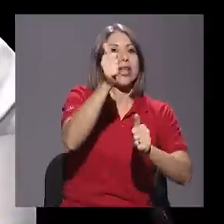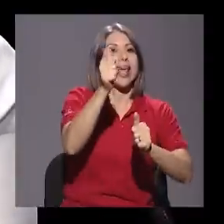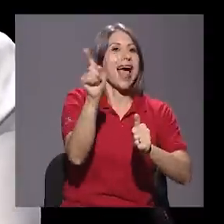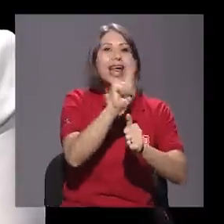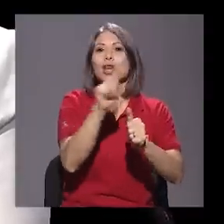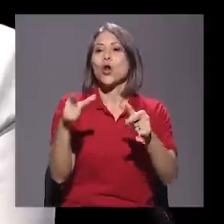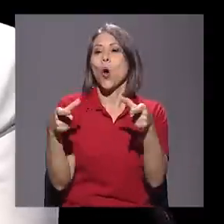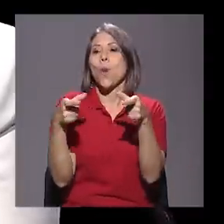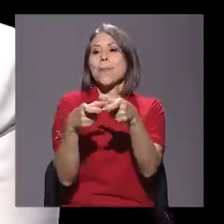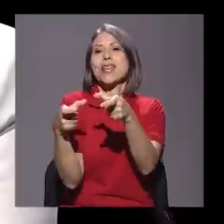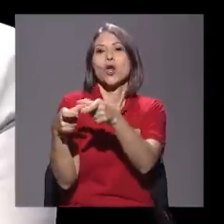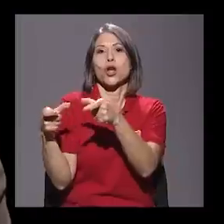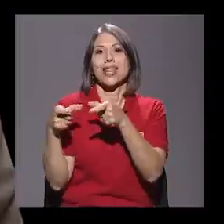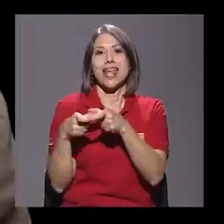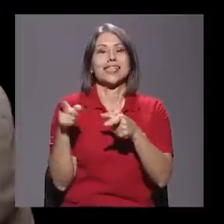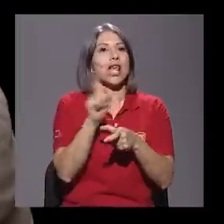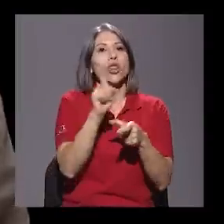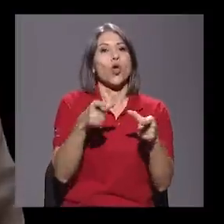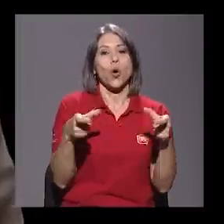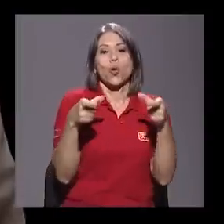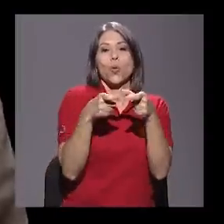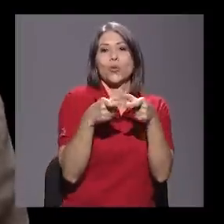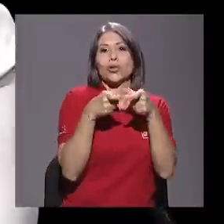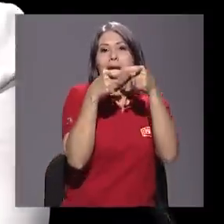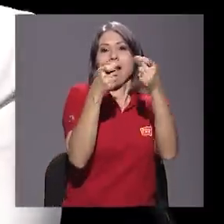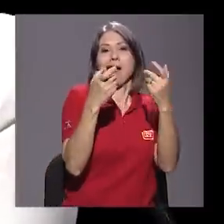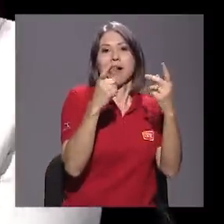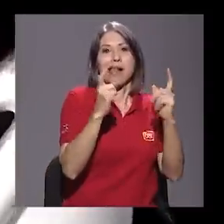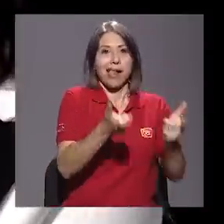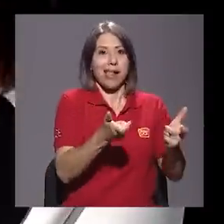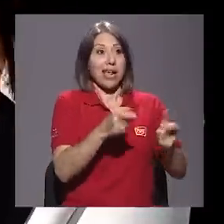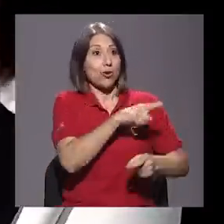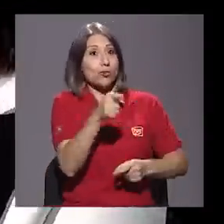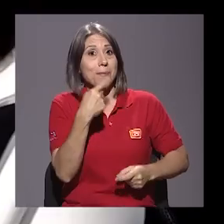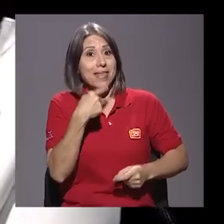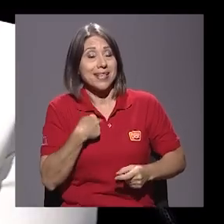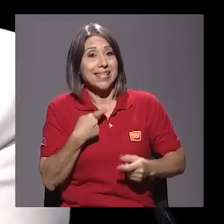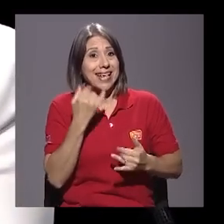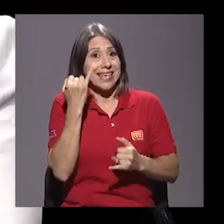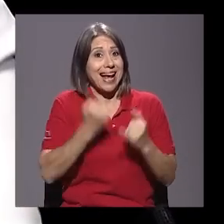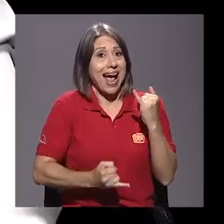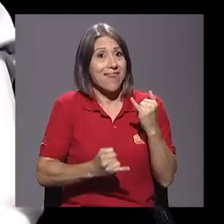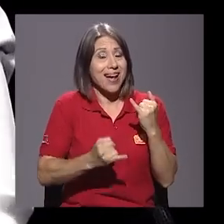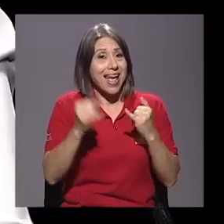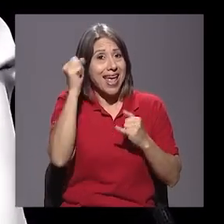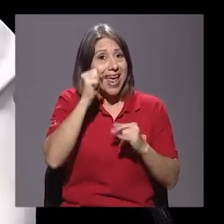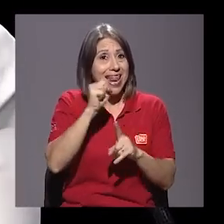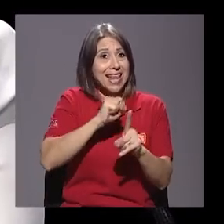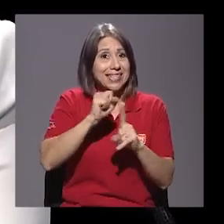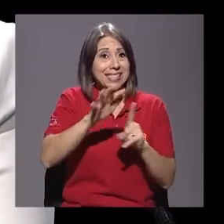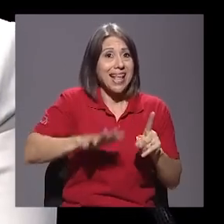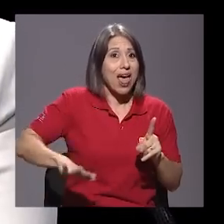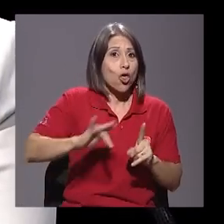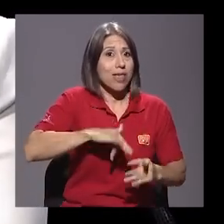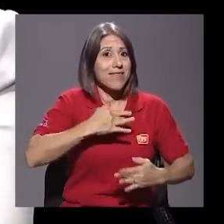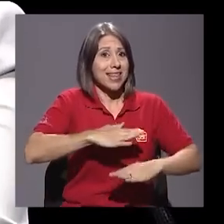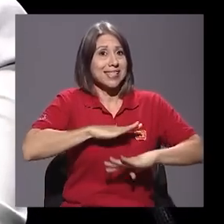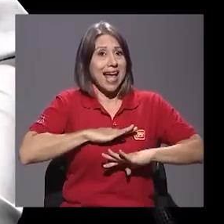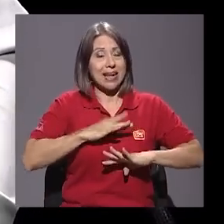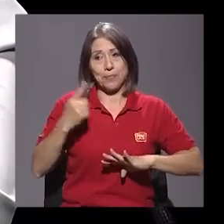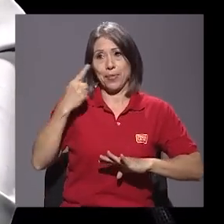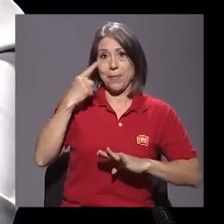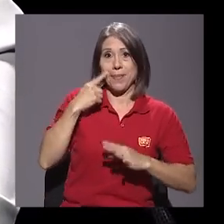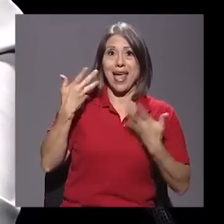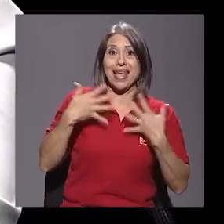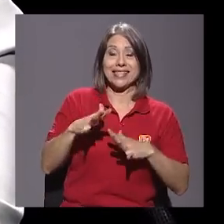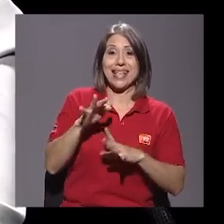las grandes élites económicas. Es que usted me dice que se acabó el Estado de Bienestar, casi. Lo que sucede es que el colchón del Estado Social de Bienestar se